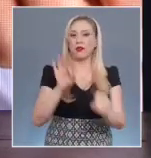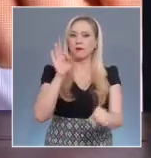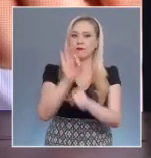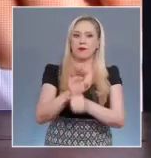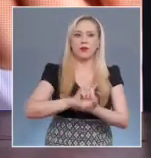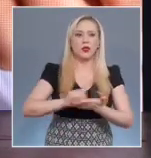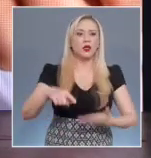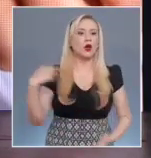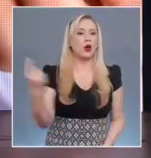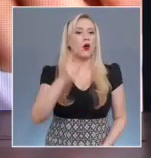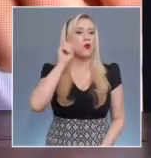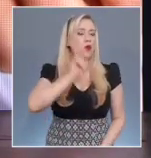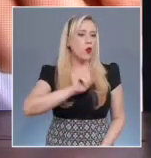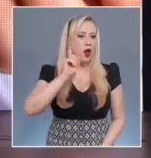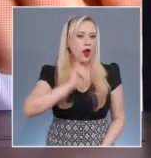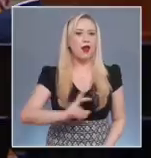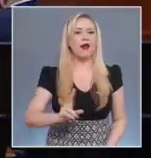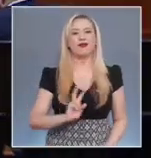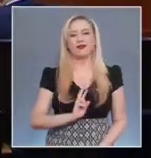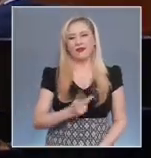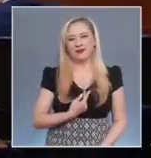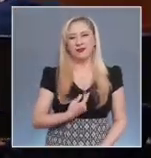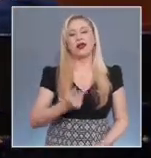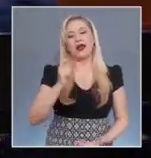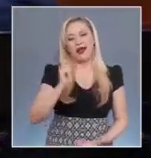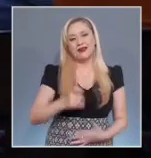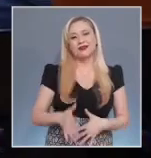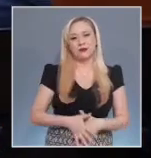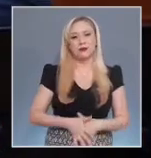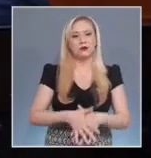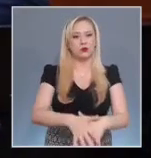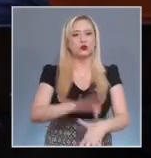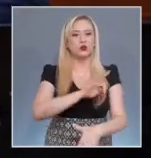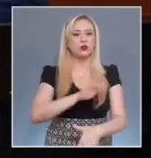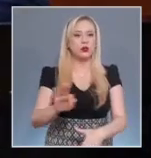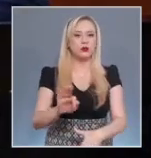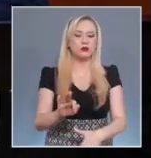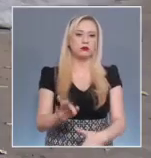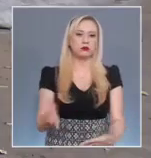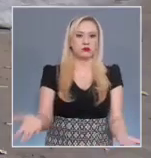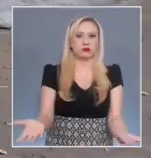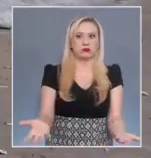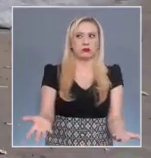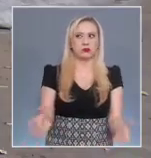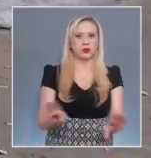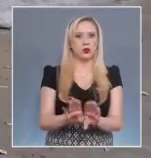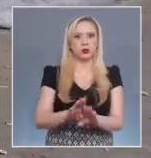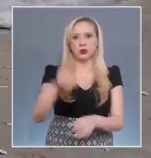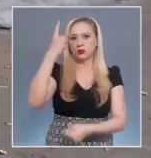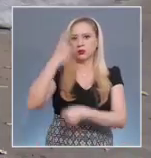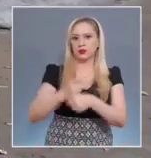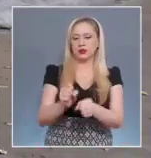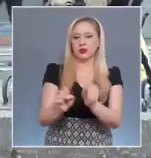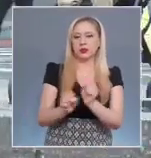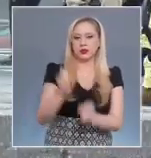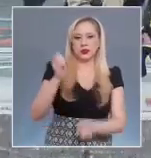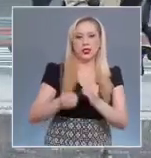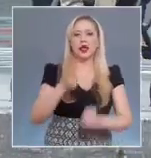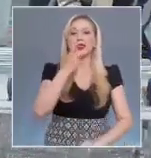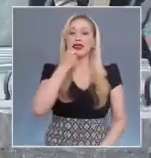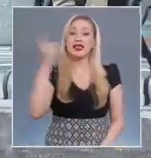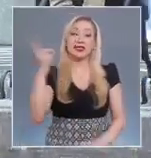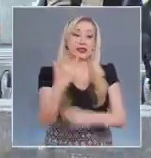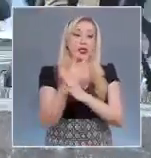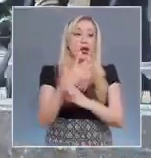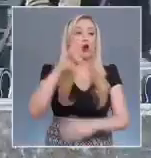y personas gestantes. La primera sala de la Corte determinó que ser mujer o persona con capacidad de